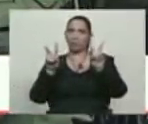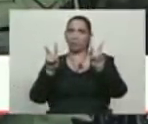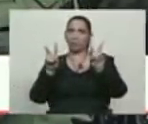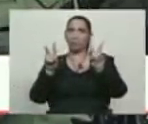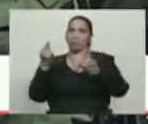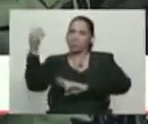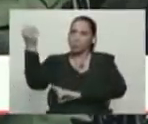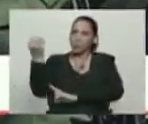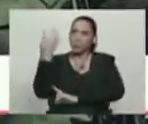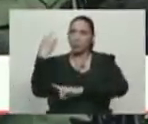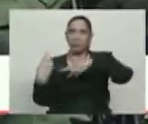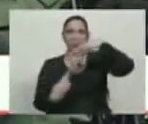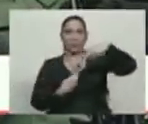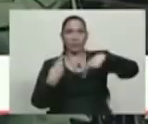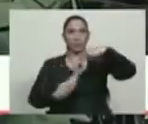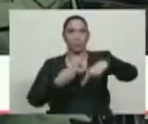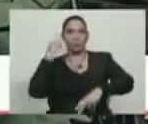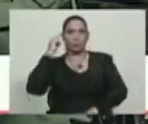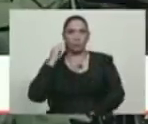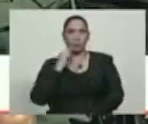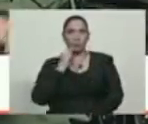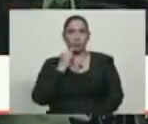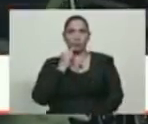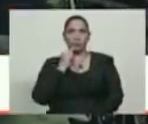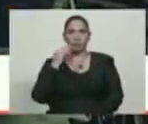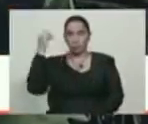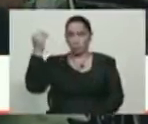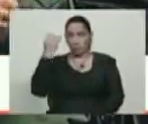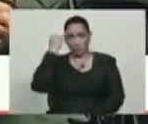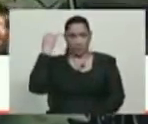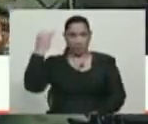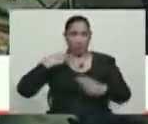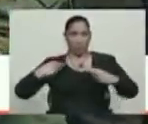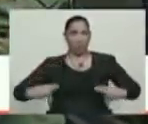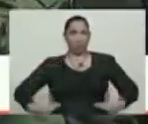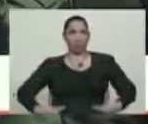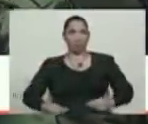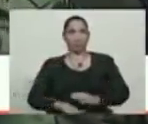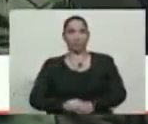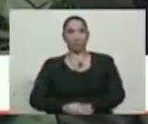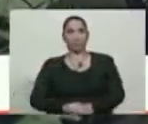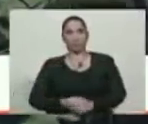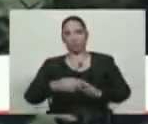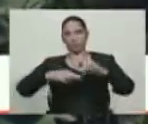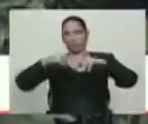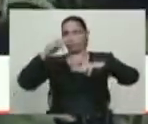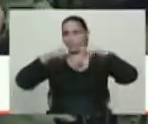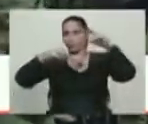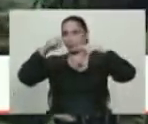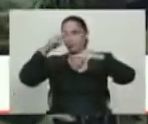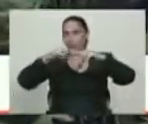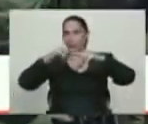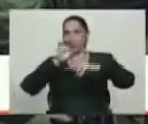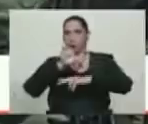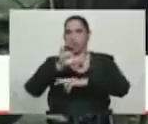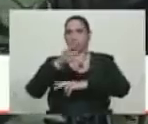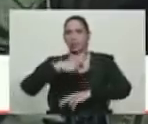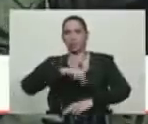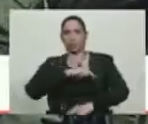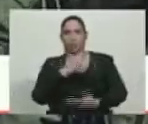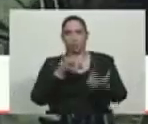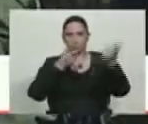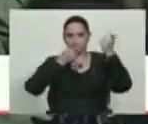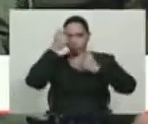de la revolución bolivariana, a la luz de la idea humanista, constructora de patria de nuestro comandante Hugo